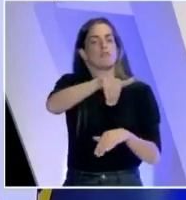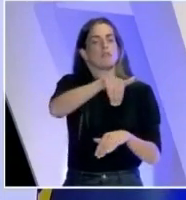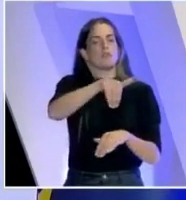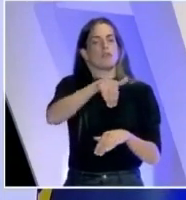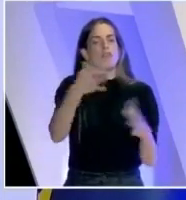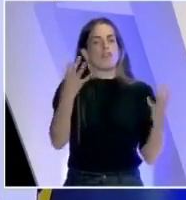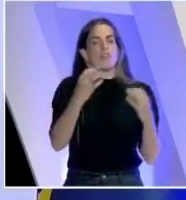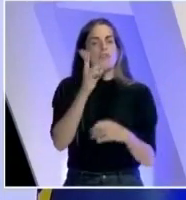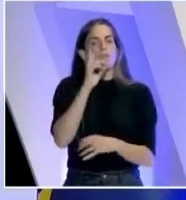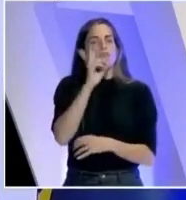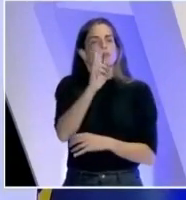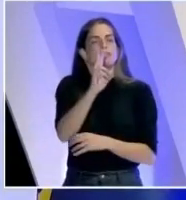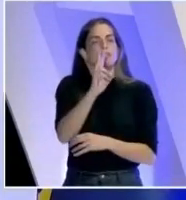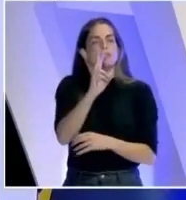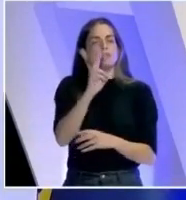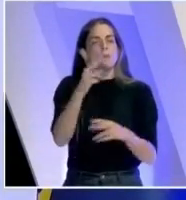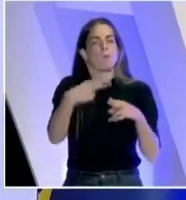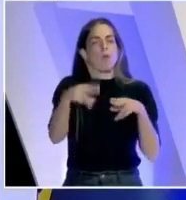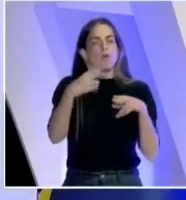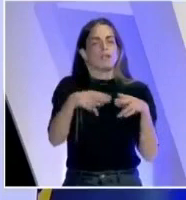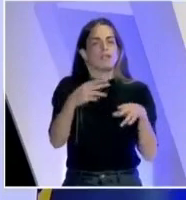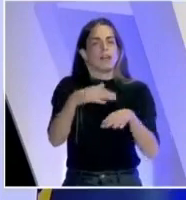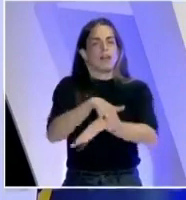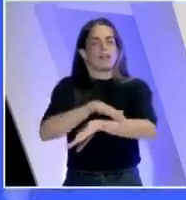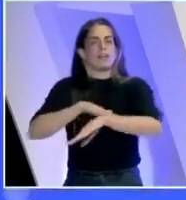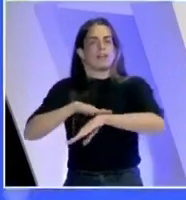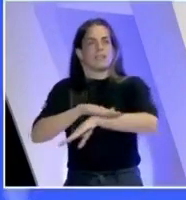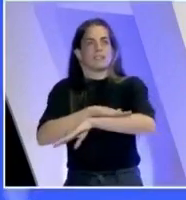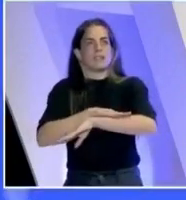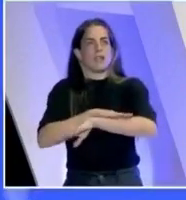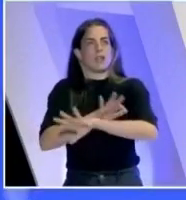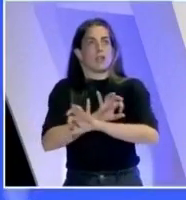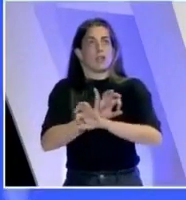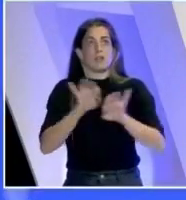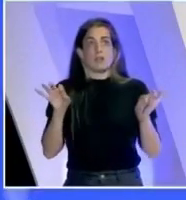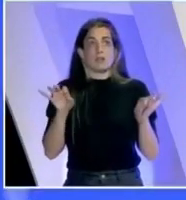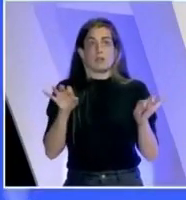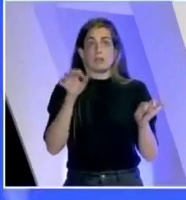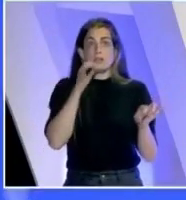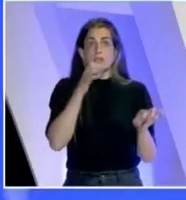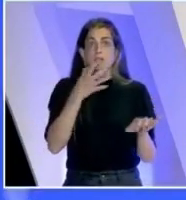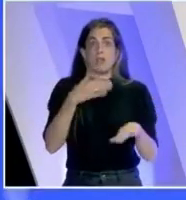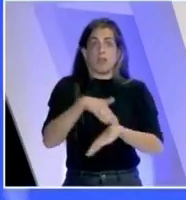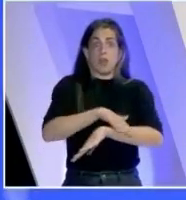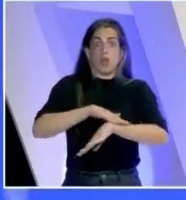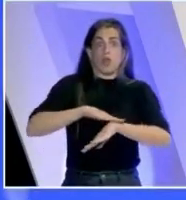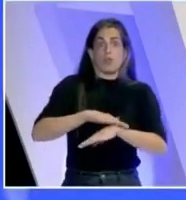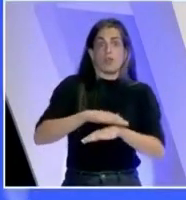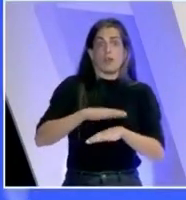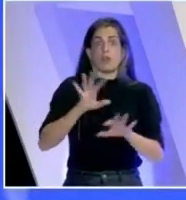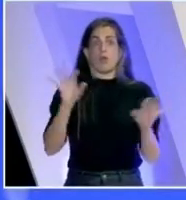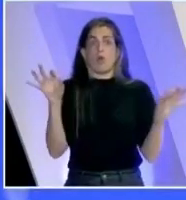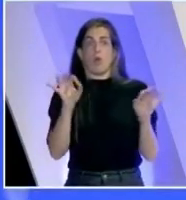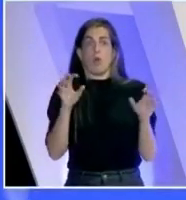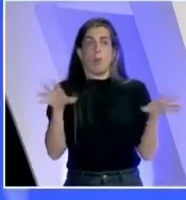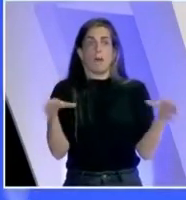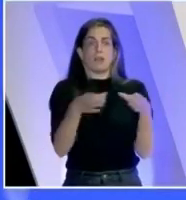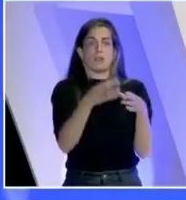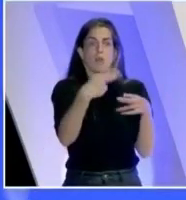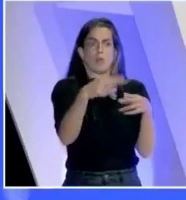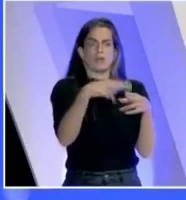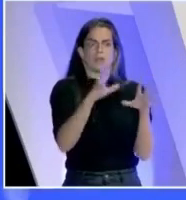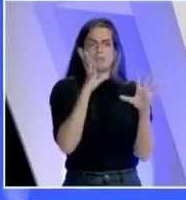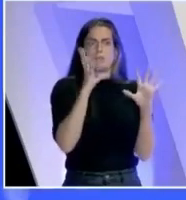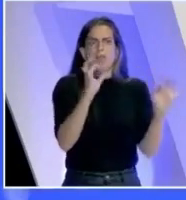visión política de Estado y no de gobierno. Deben hacer no de un ejecutivo o de un partido político en